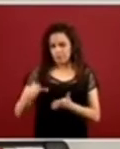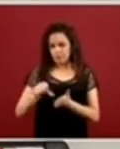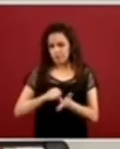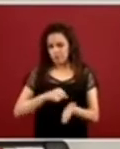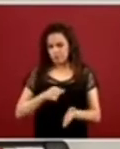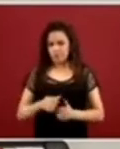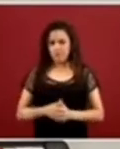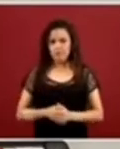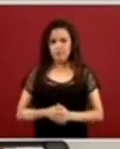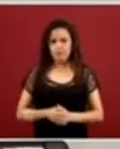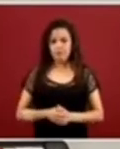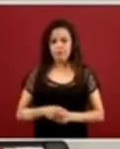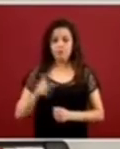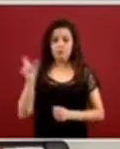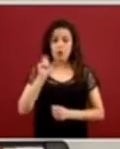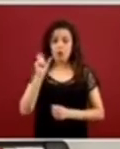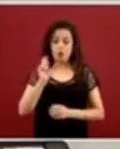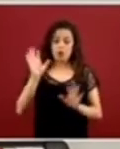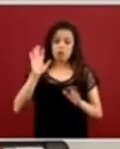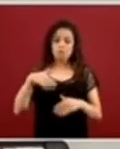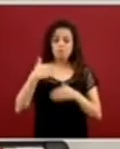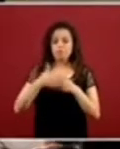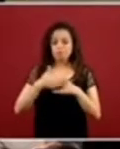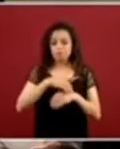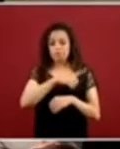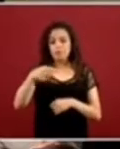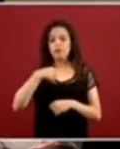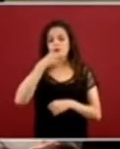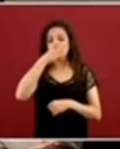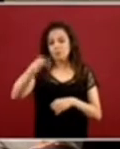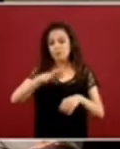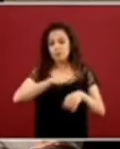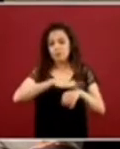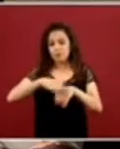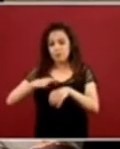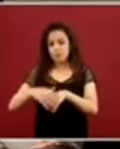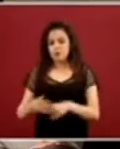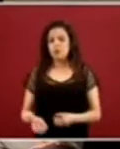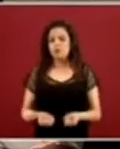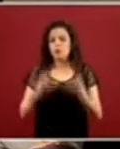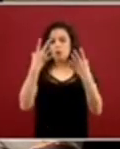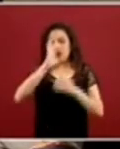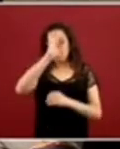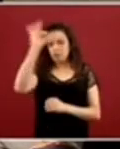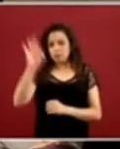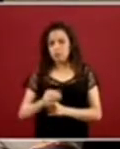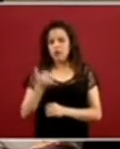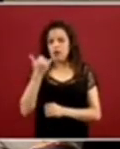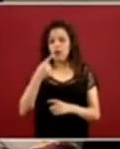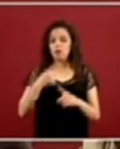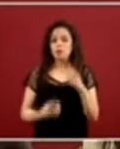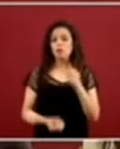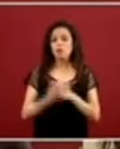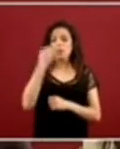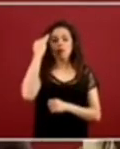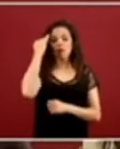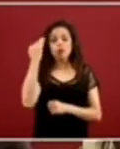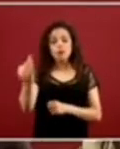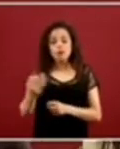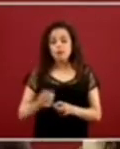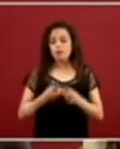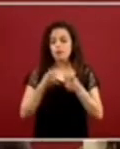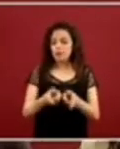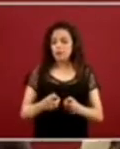estar anunciando en los próximos días, tanto su porcentaje y su duración, es decir, durante cuánto tiempo. Lo